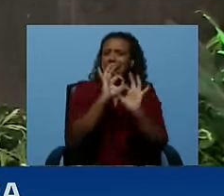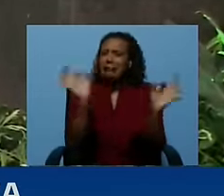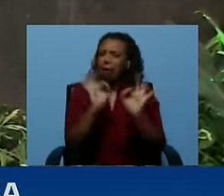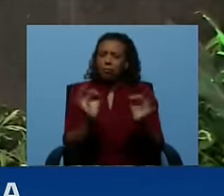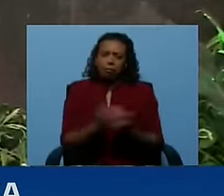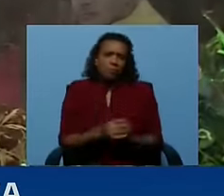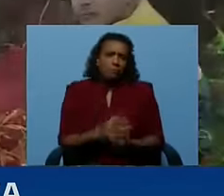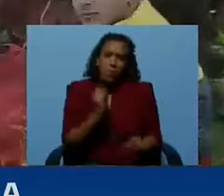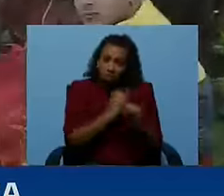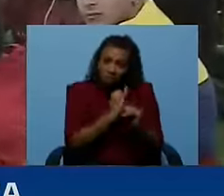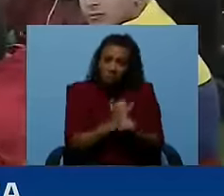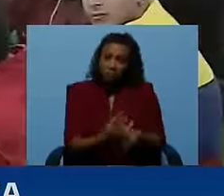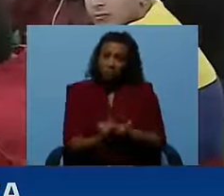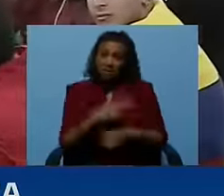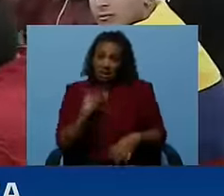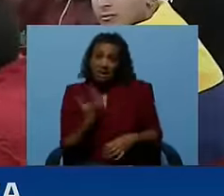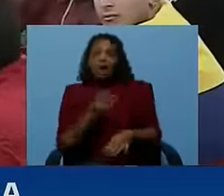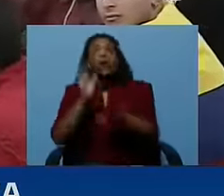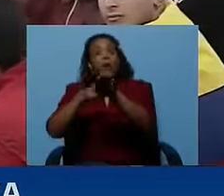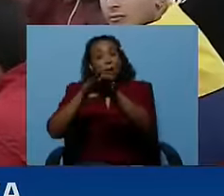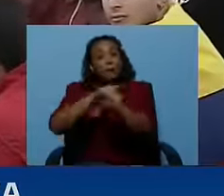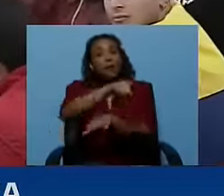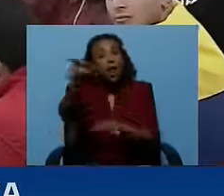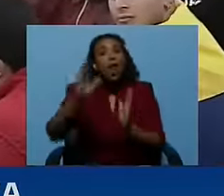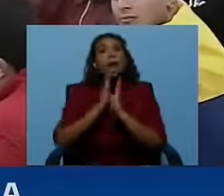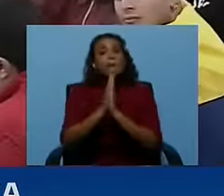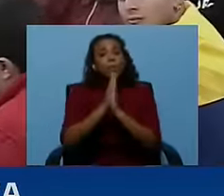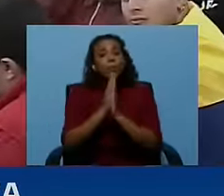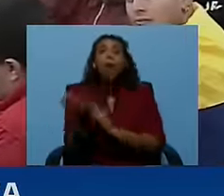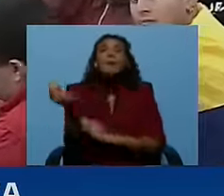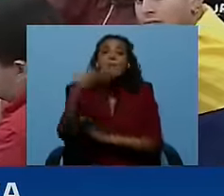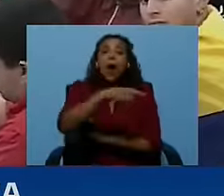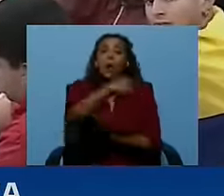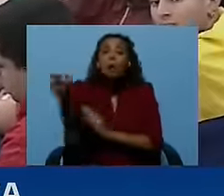redes. Es lo que quería pedirle. Pedirle más.